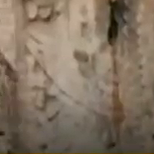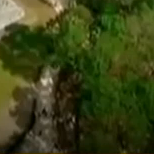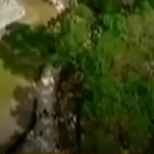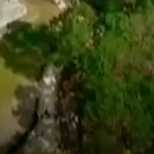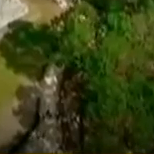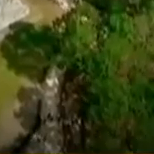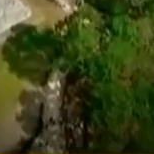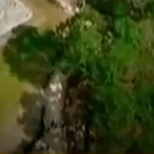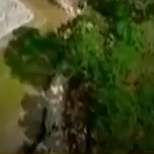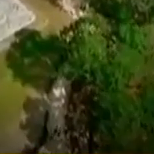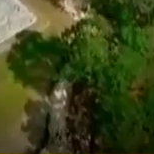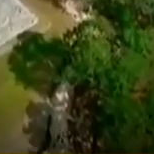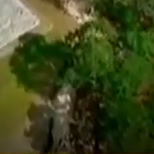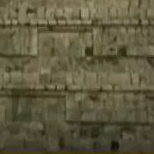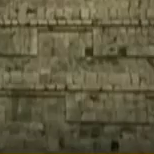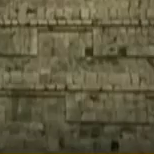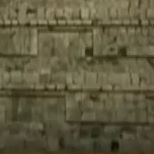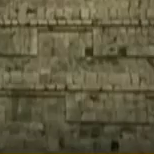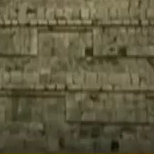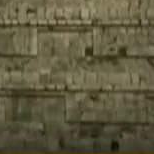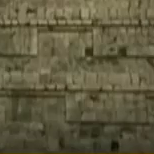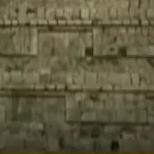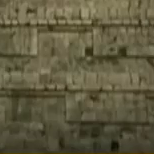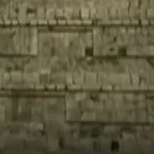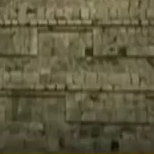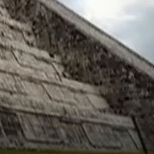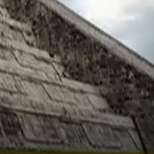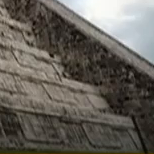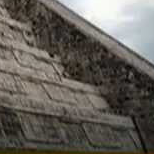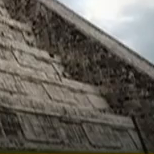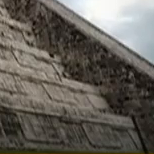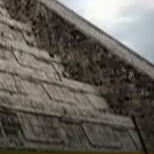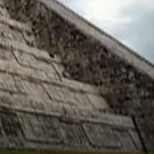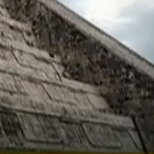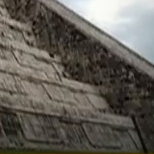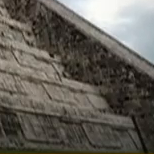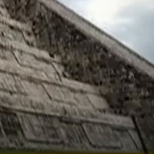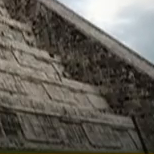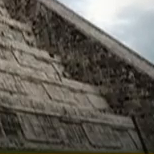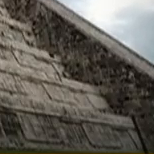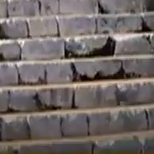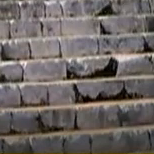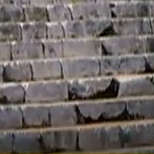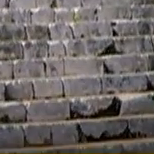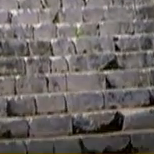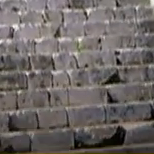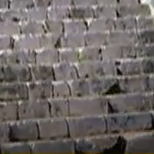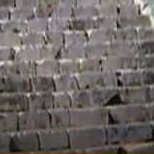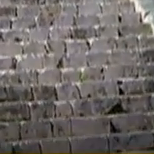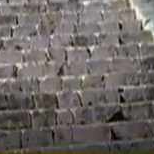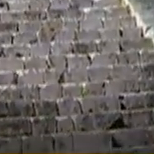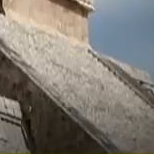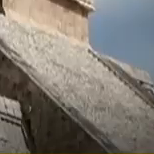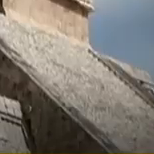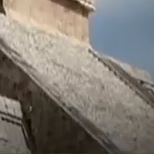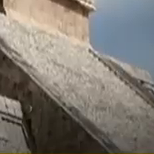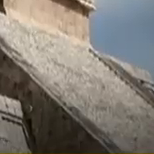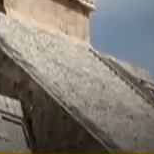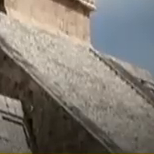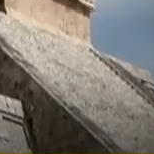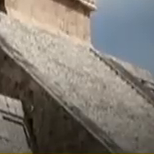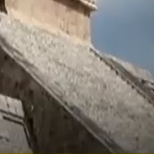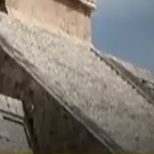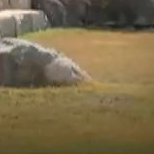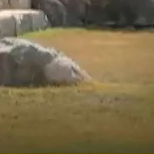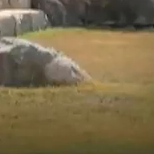maestría de esta pirámide se puede apreciar en sus 9 niveles, con 4 fachadas y 4 escalinatas rematadas con un templo en la